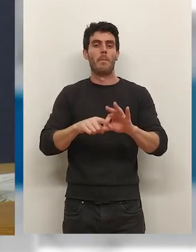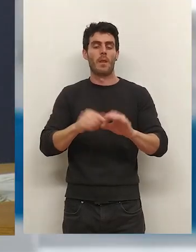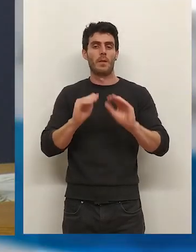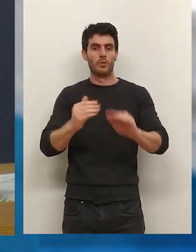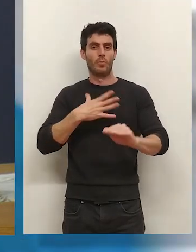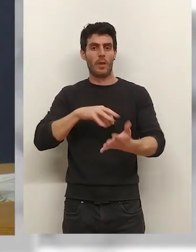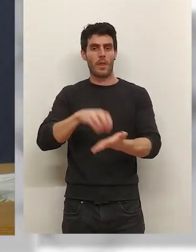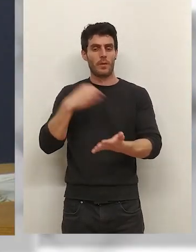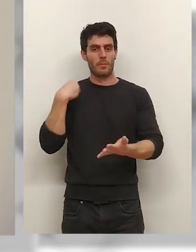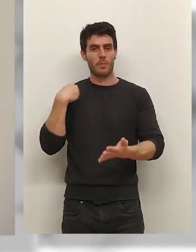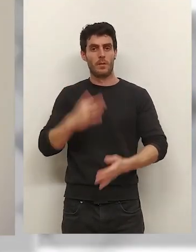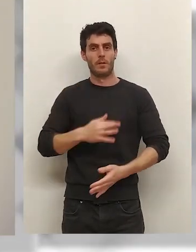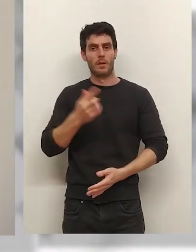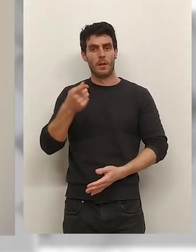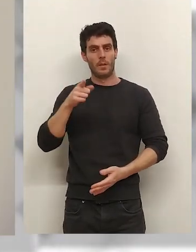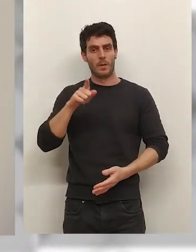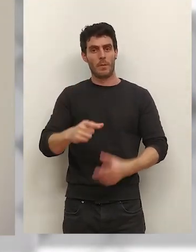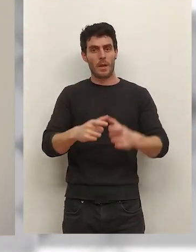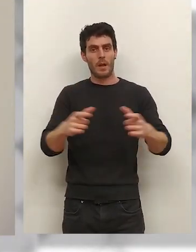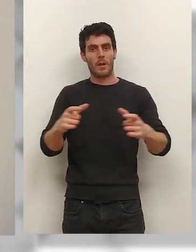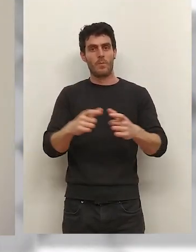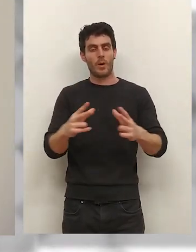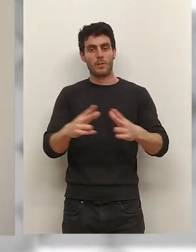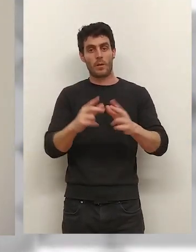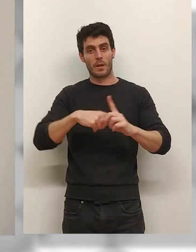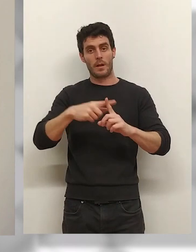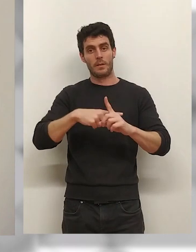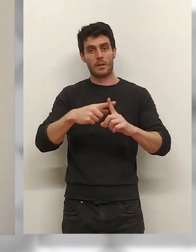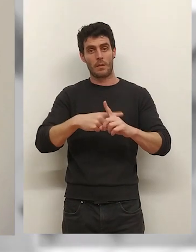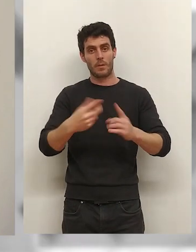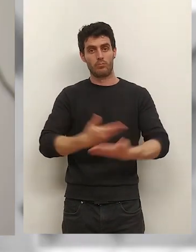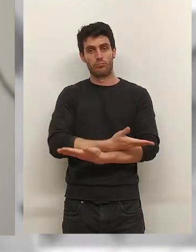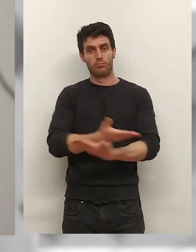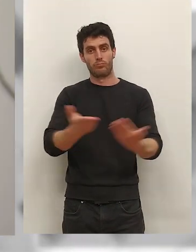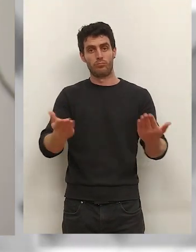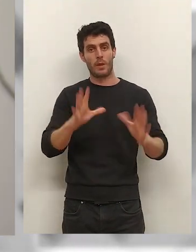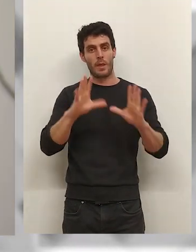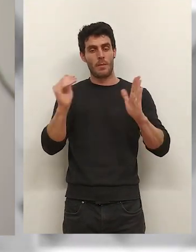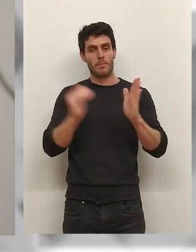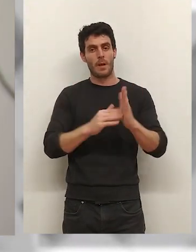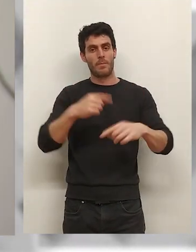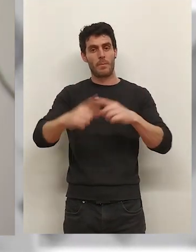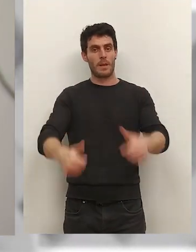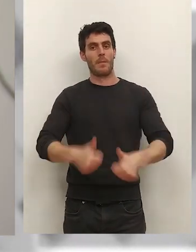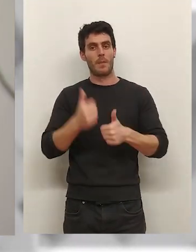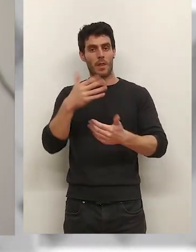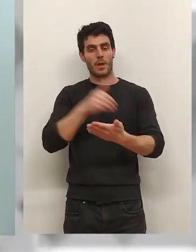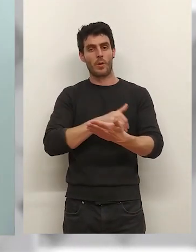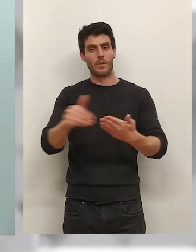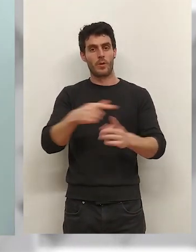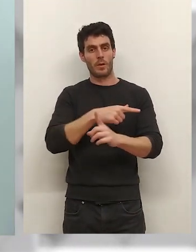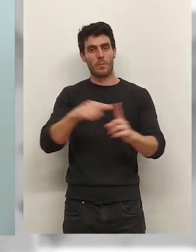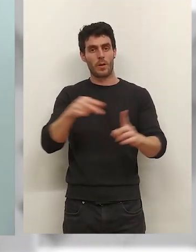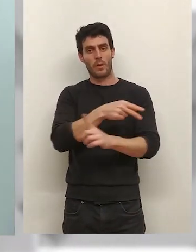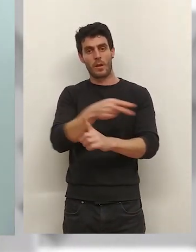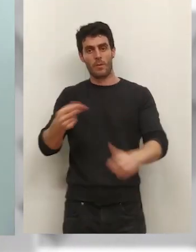plaza en estos centros. Además, el bono social térmico beneficiará a más de 10.000 familias con la inyección de más de 5